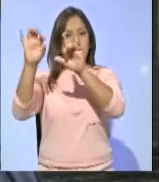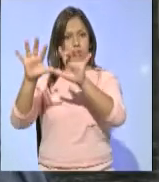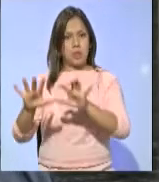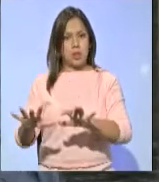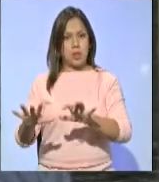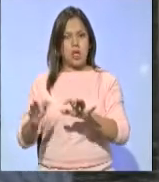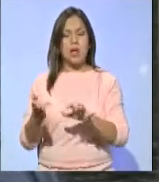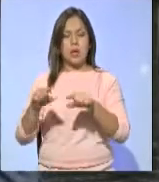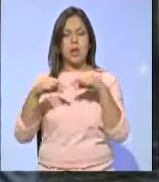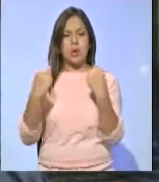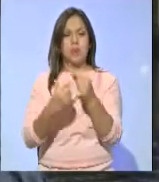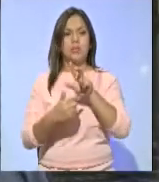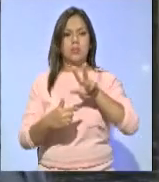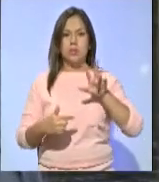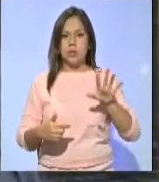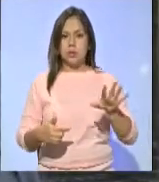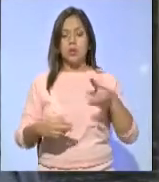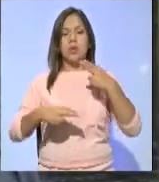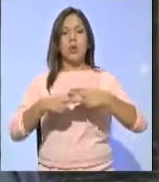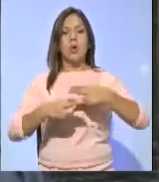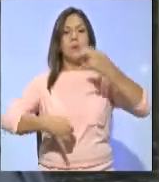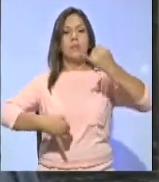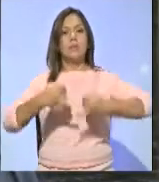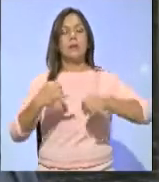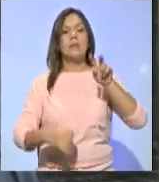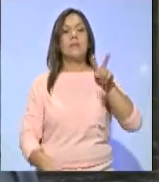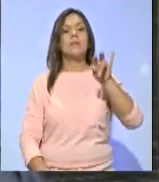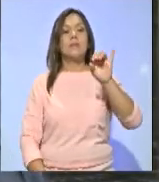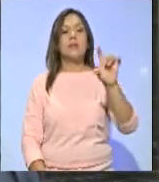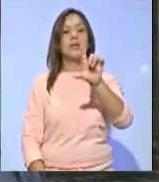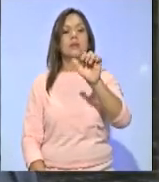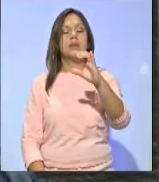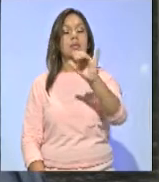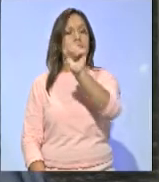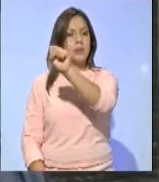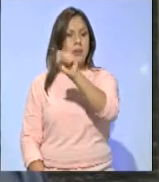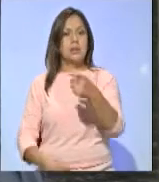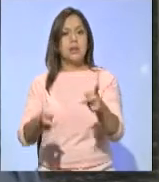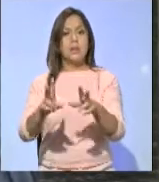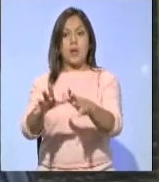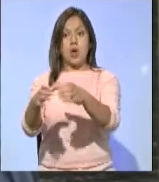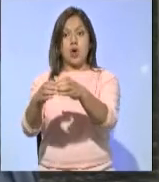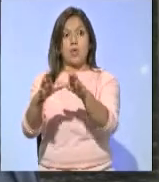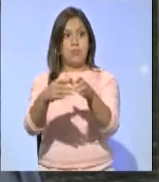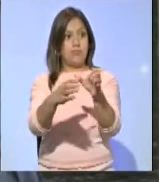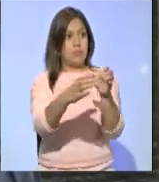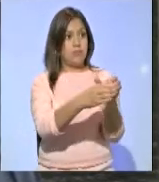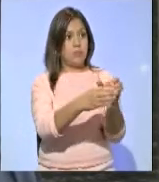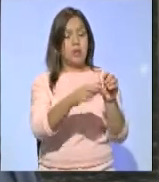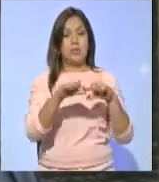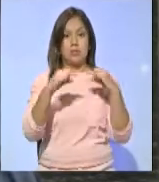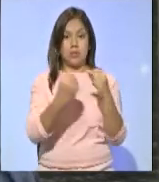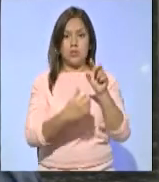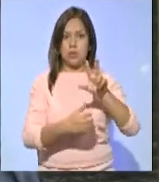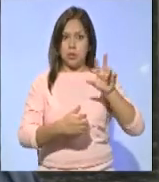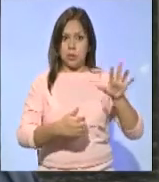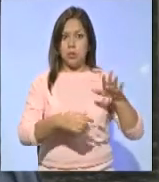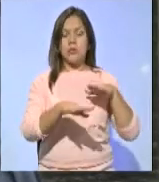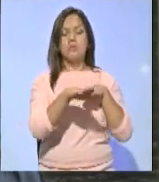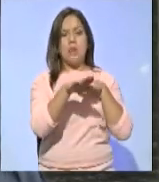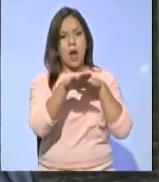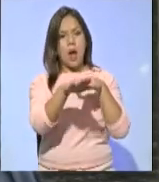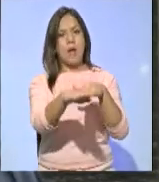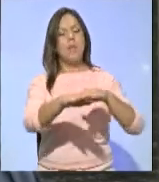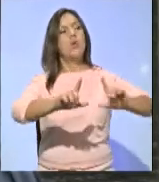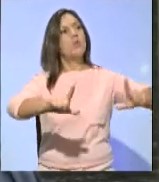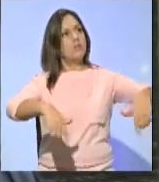ejecutivo del movimiento de gobierno. También los integrantes de los denominados comités de la Revolución Ciudadana han señalado su respaldo al presidente